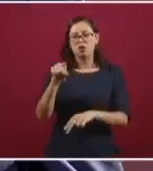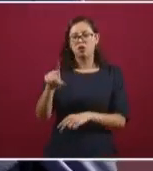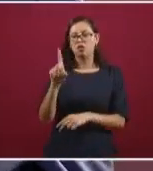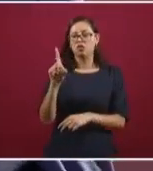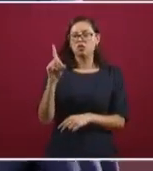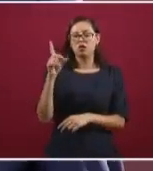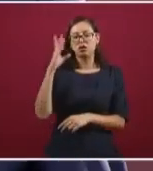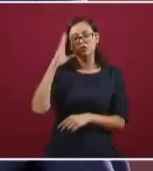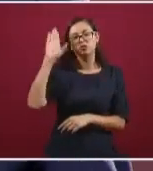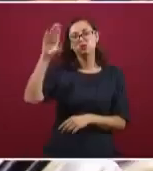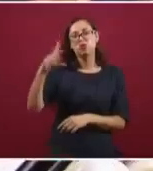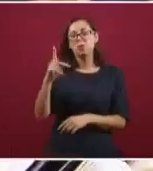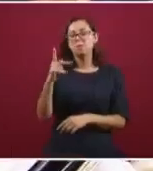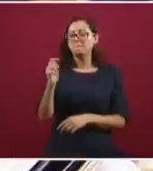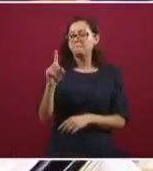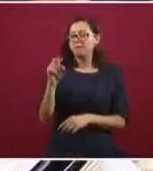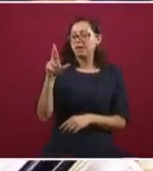Cisneros.